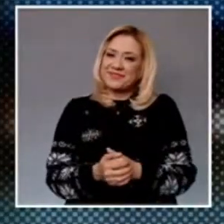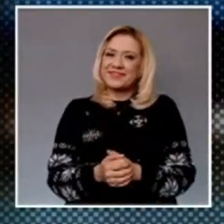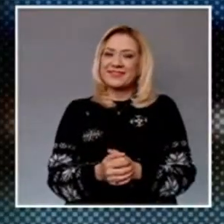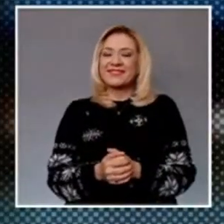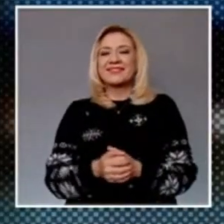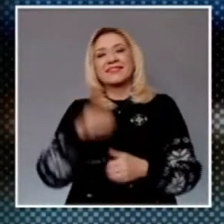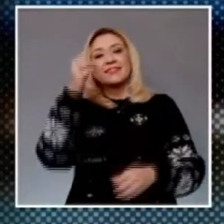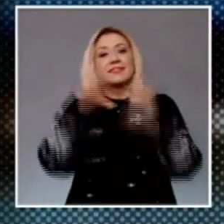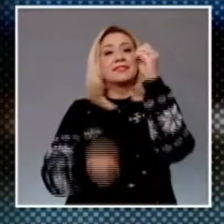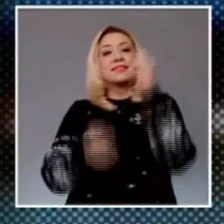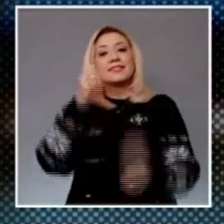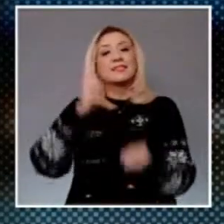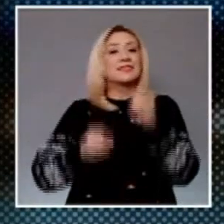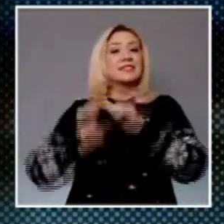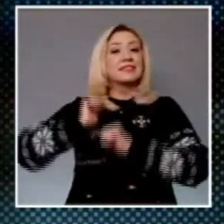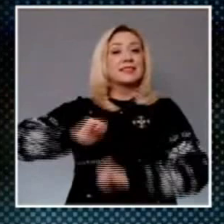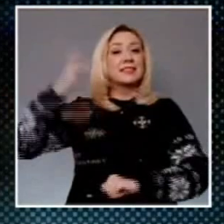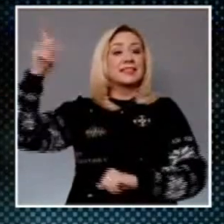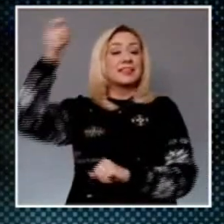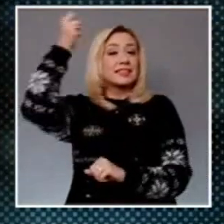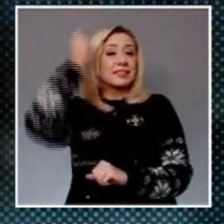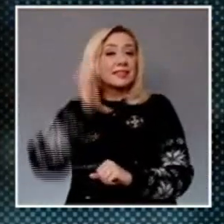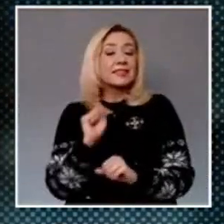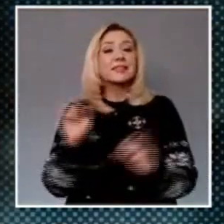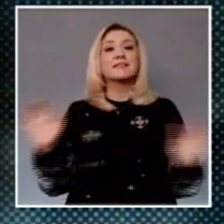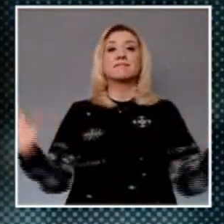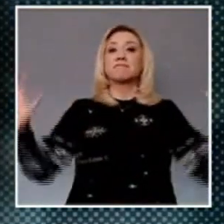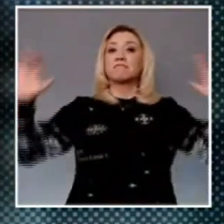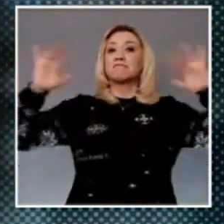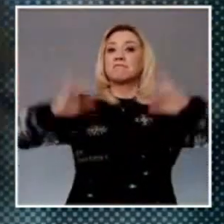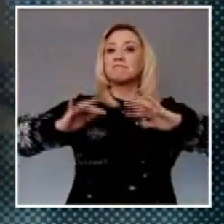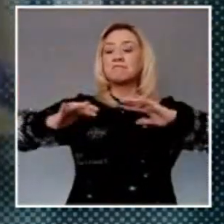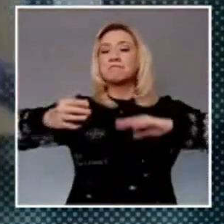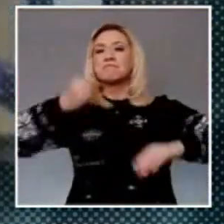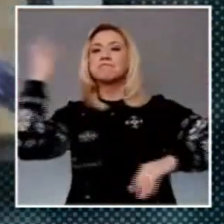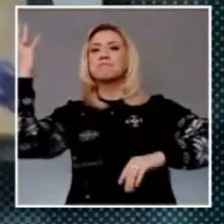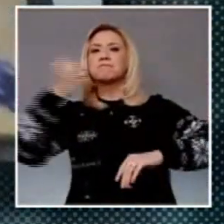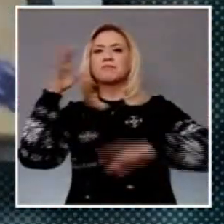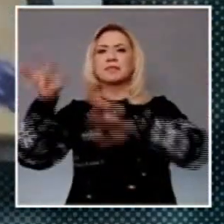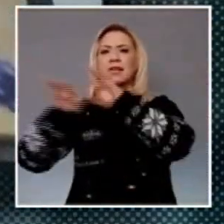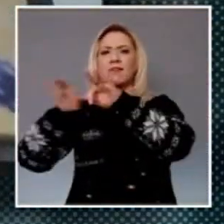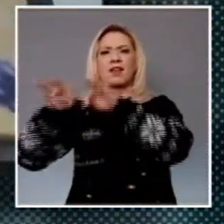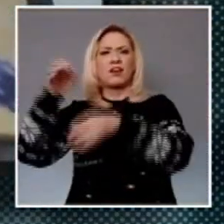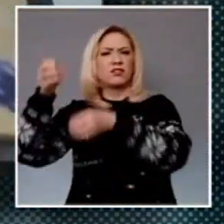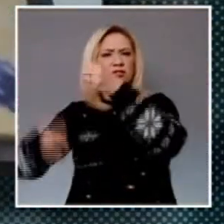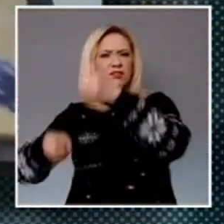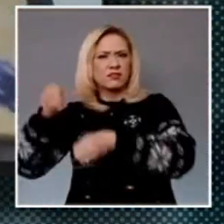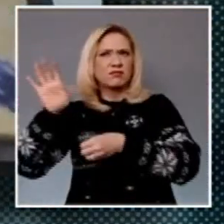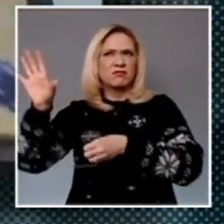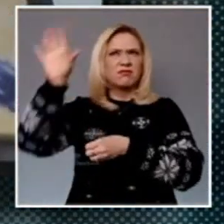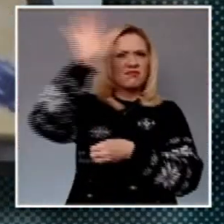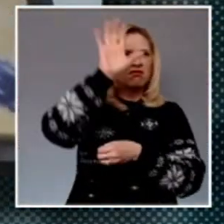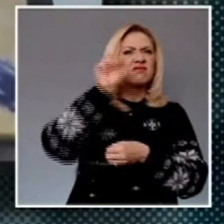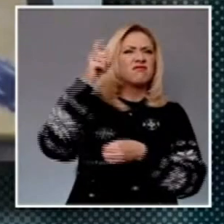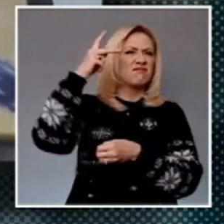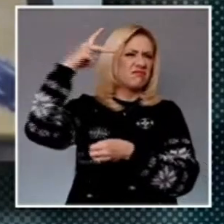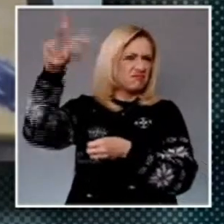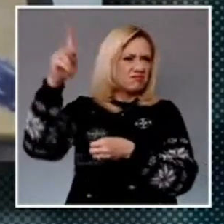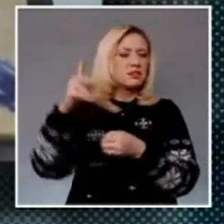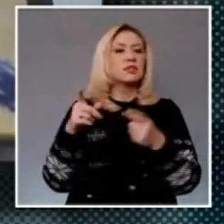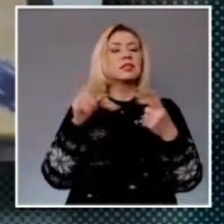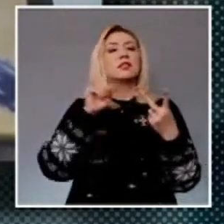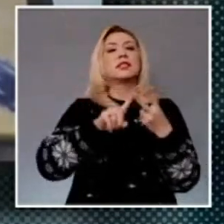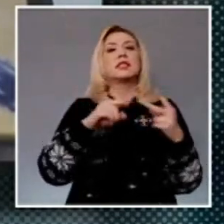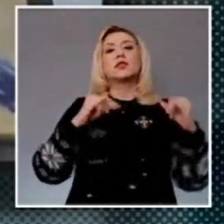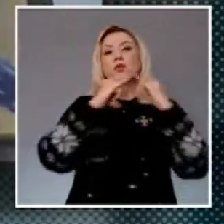a cabo el primer conversatorio entre tribunales laborales locales, el Instituto de la Defensoría Pública y la Procuraduría de